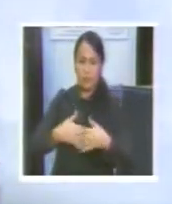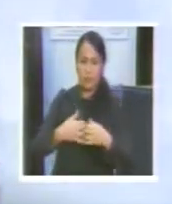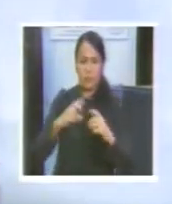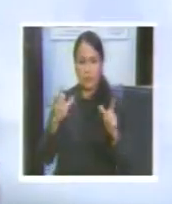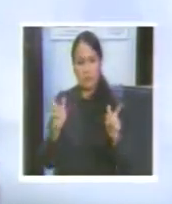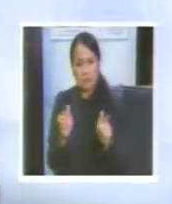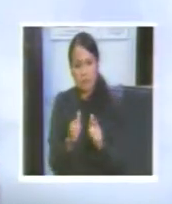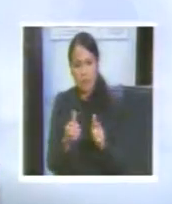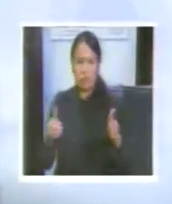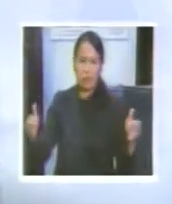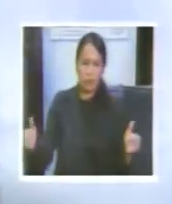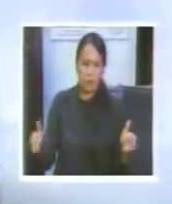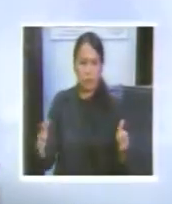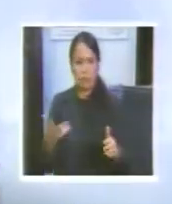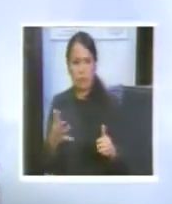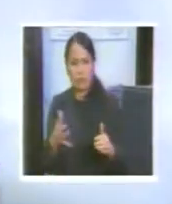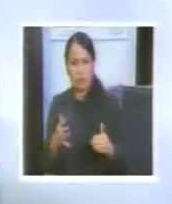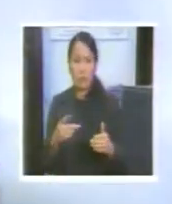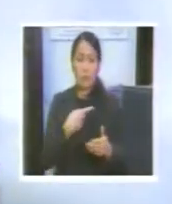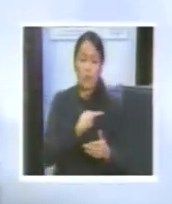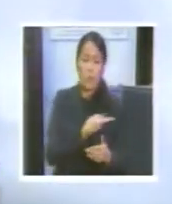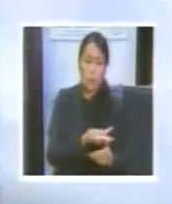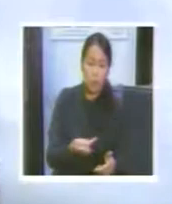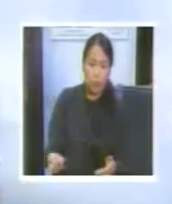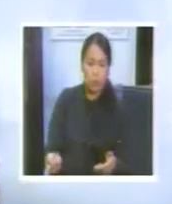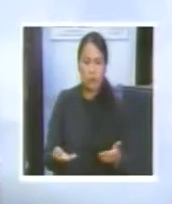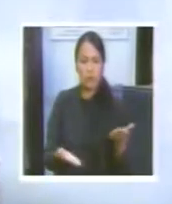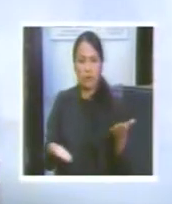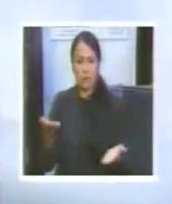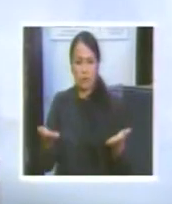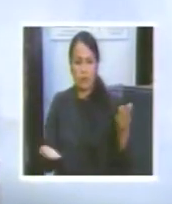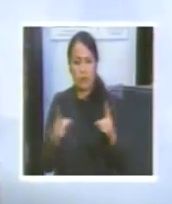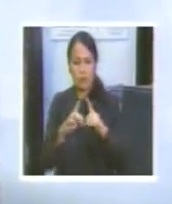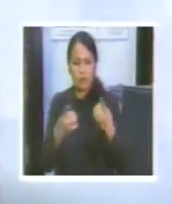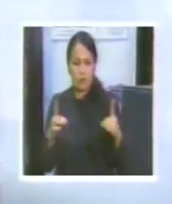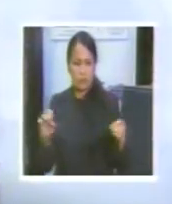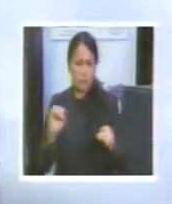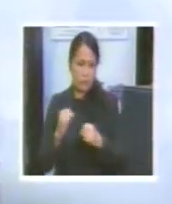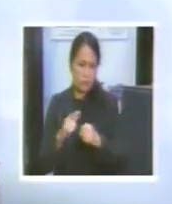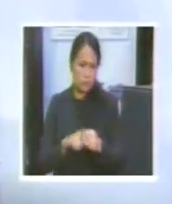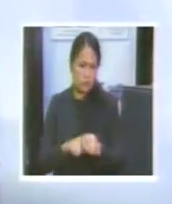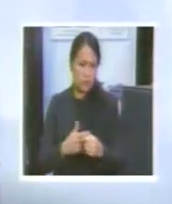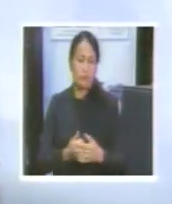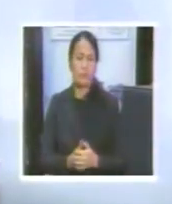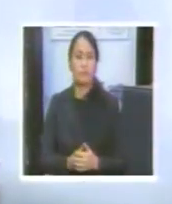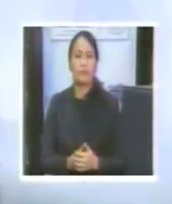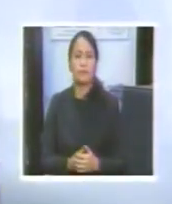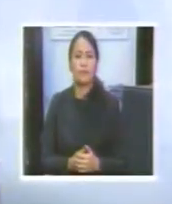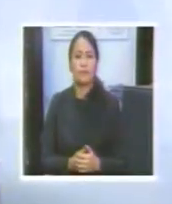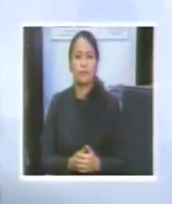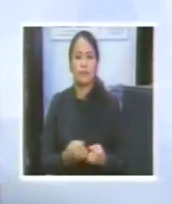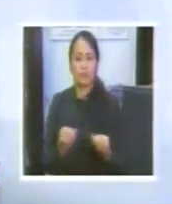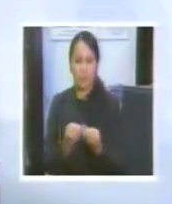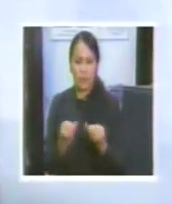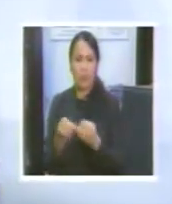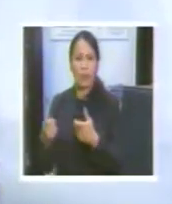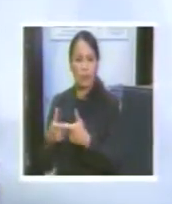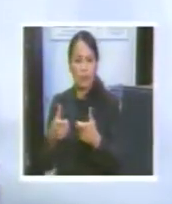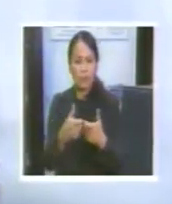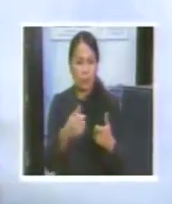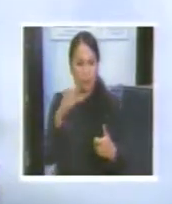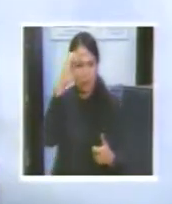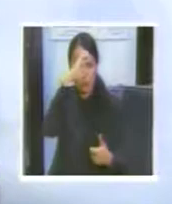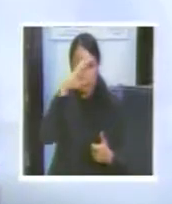empresas, el alivio a la pobreza y la promoción del desarrollo social, la cooperación en la